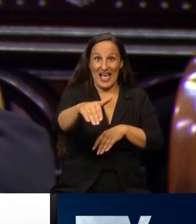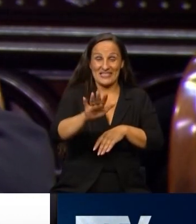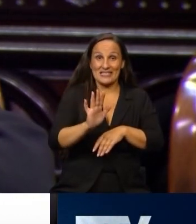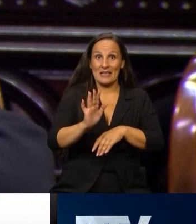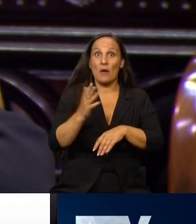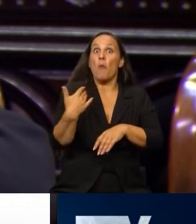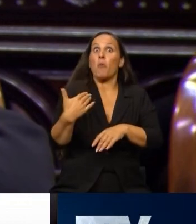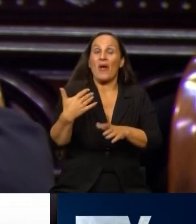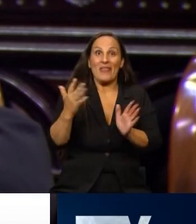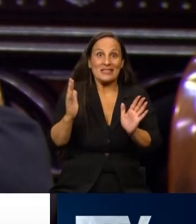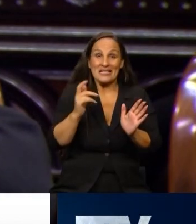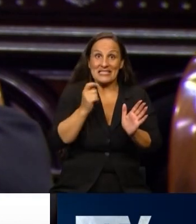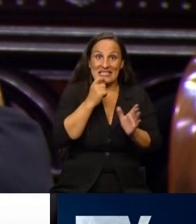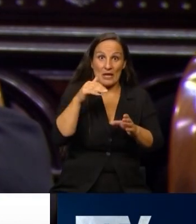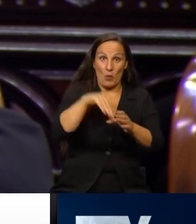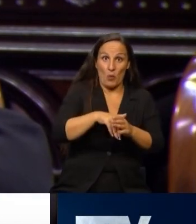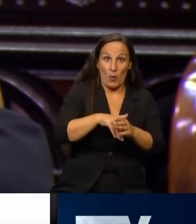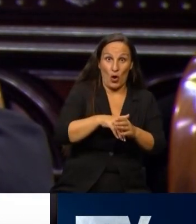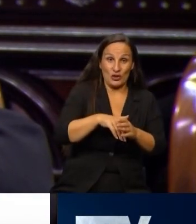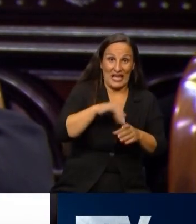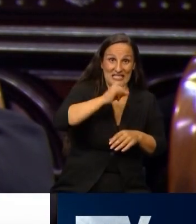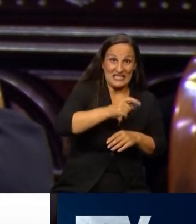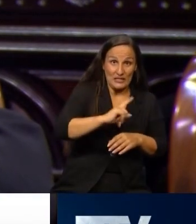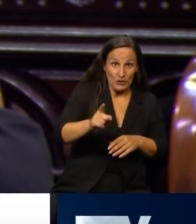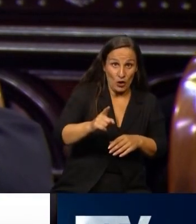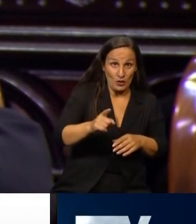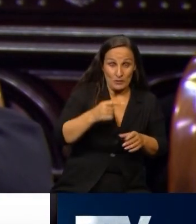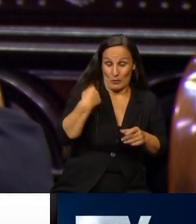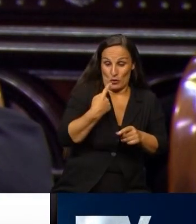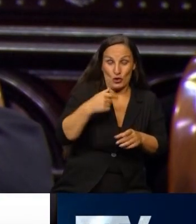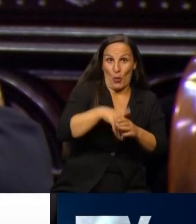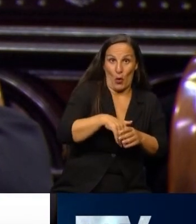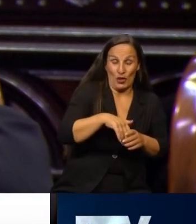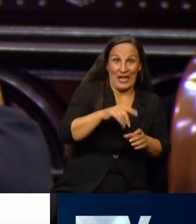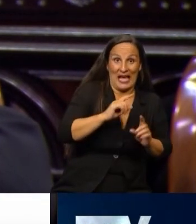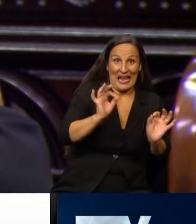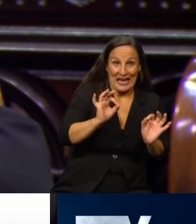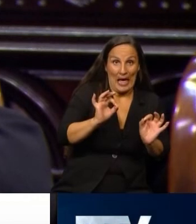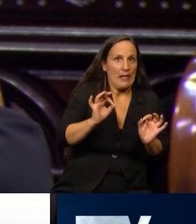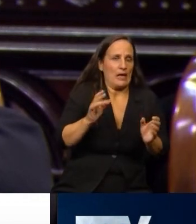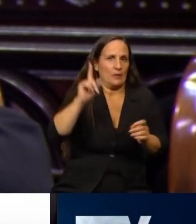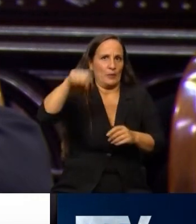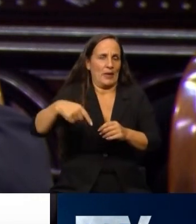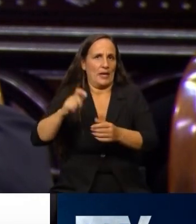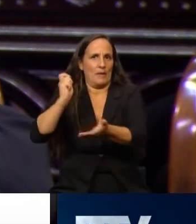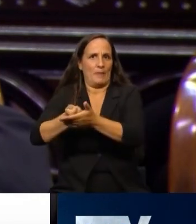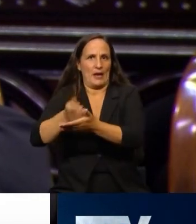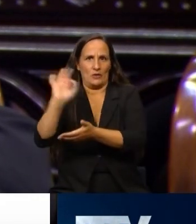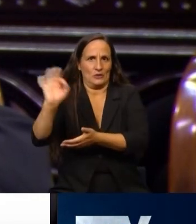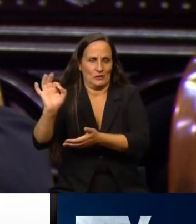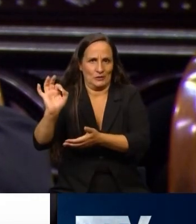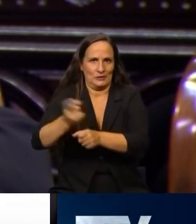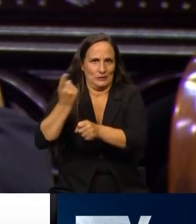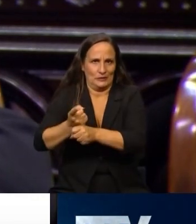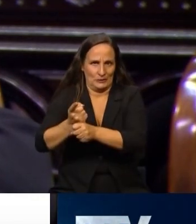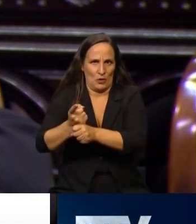un posible default si no votamos en positivo este proyecto. A 12 días, cuando desde hace 27 meses